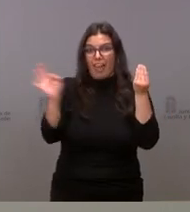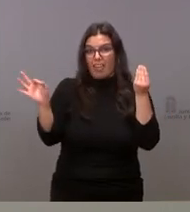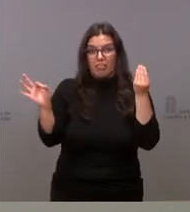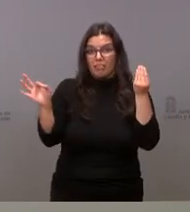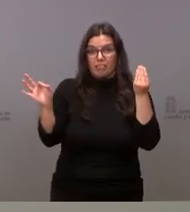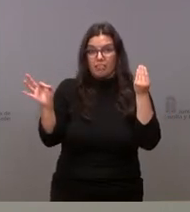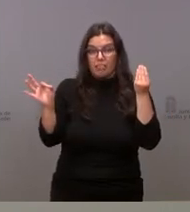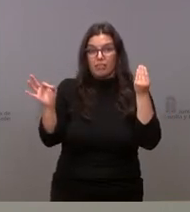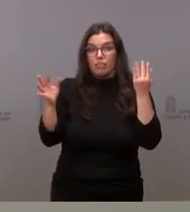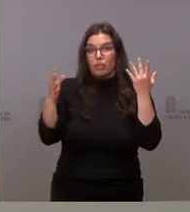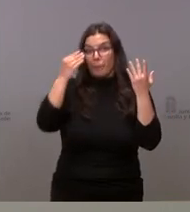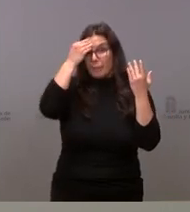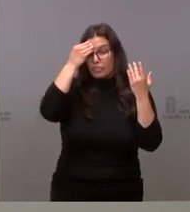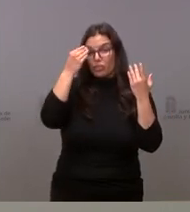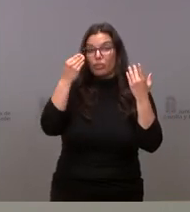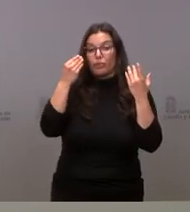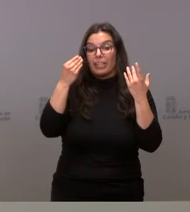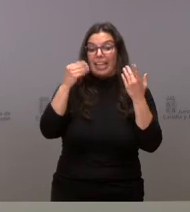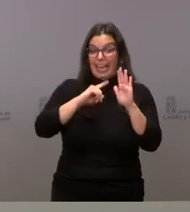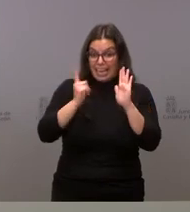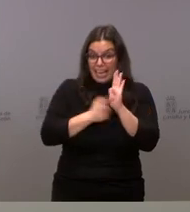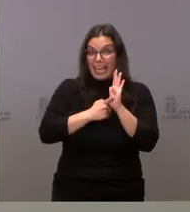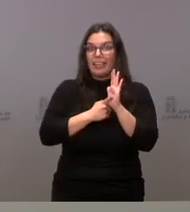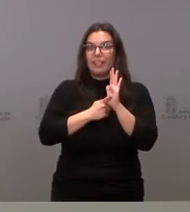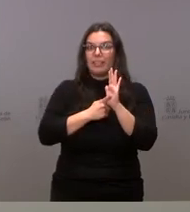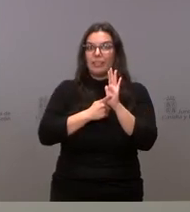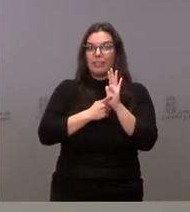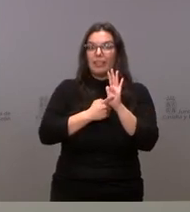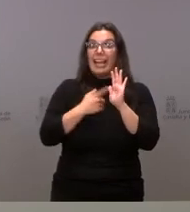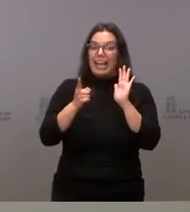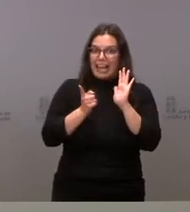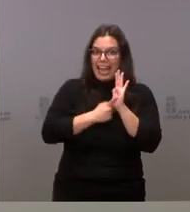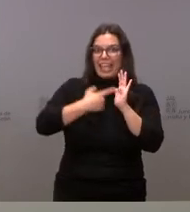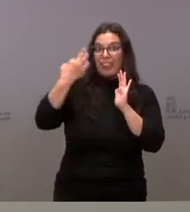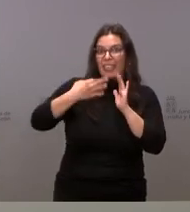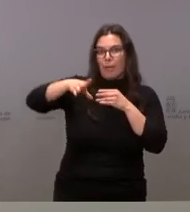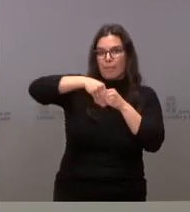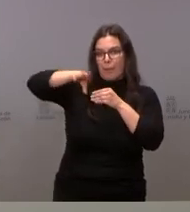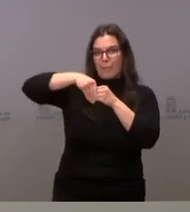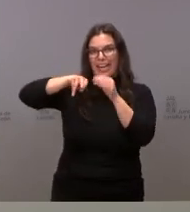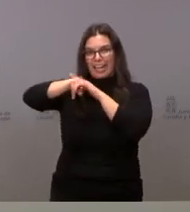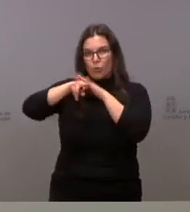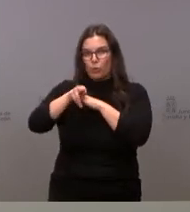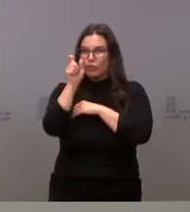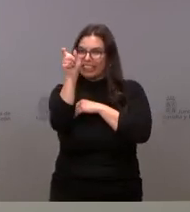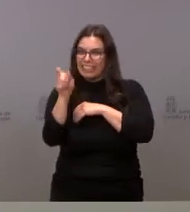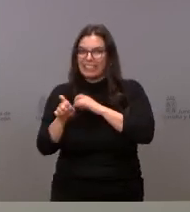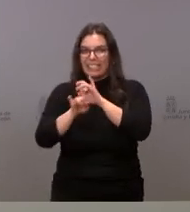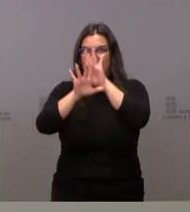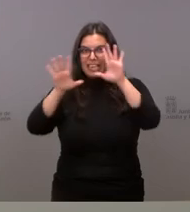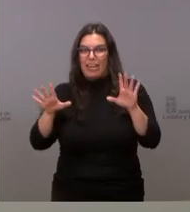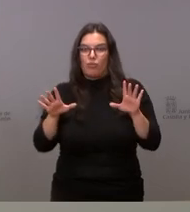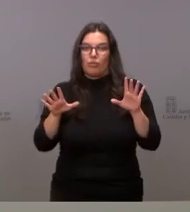que como le digo el tema de la ley que debe de destinar una serie de recursos de modo muy concreto y de modo diferencial con respecto a otras partes de la